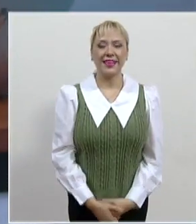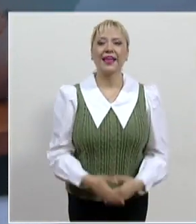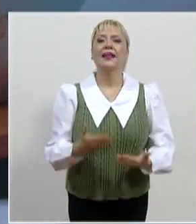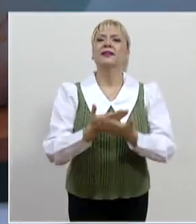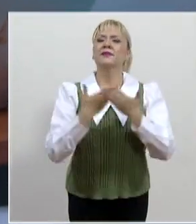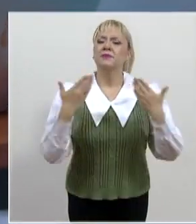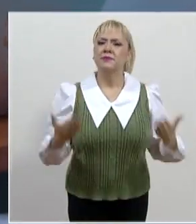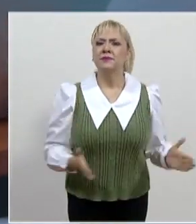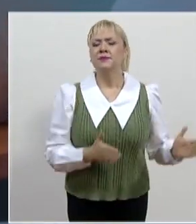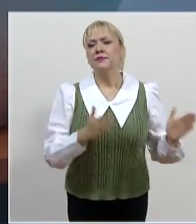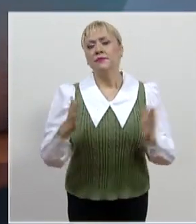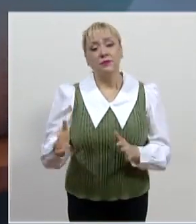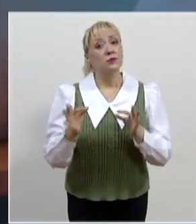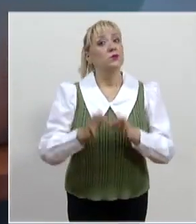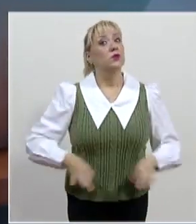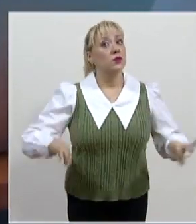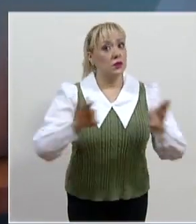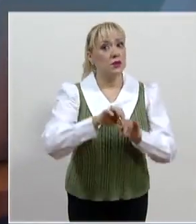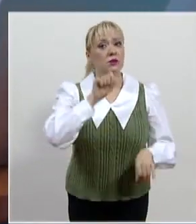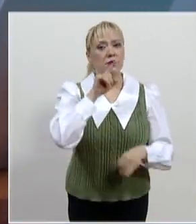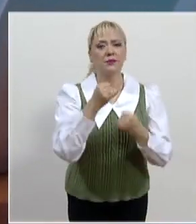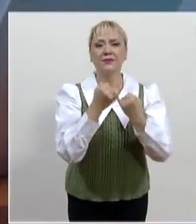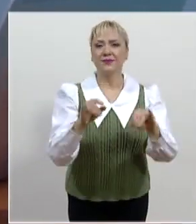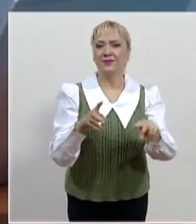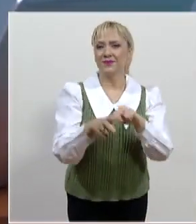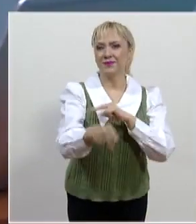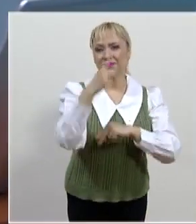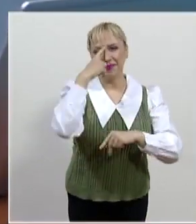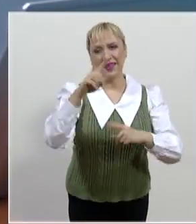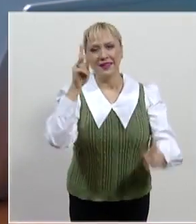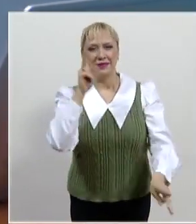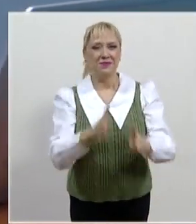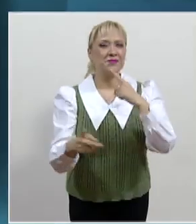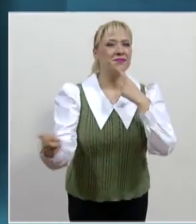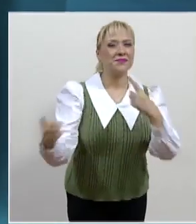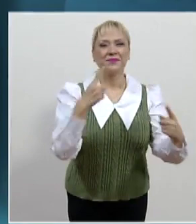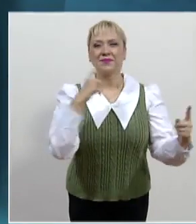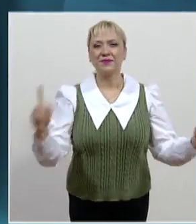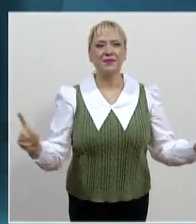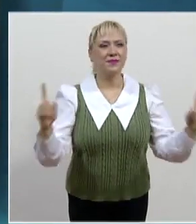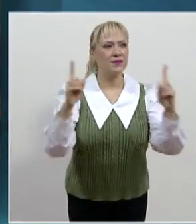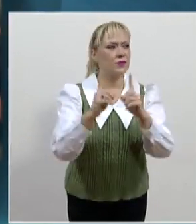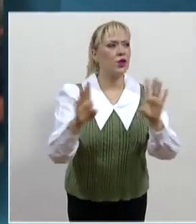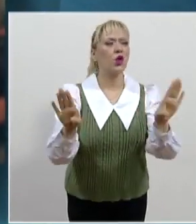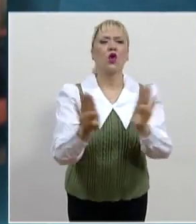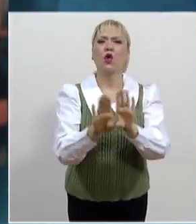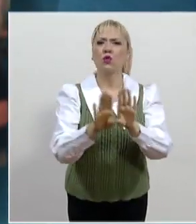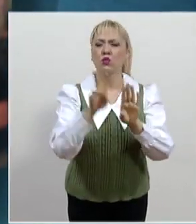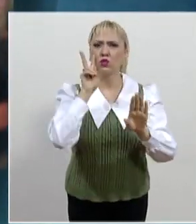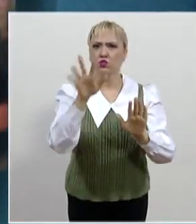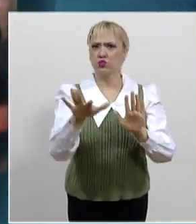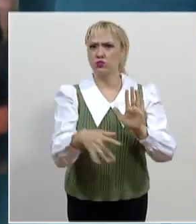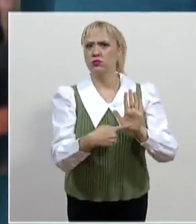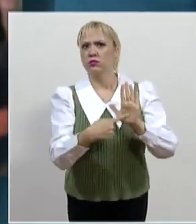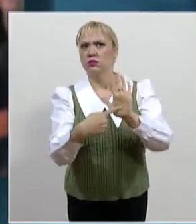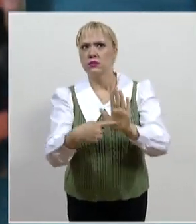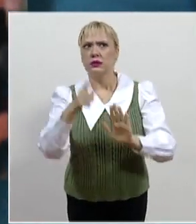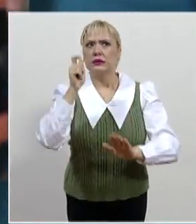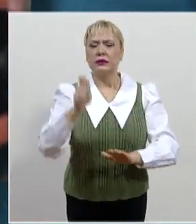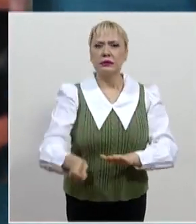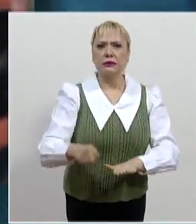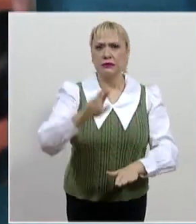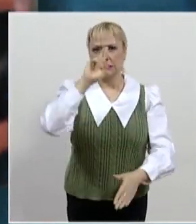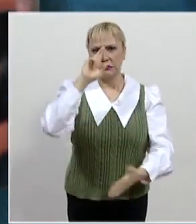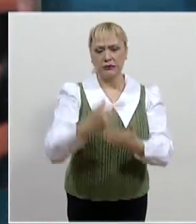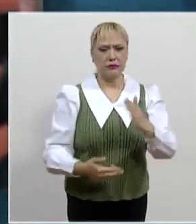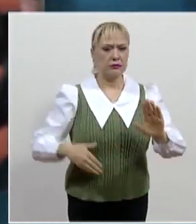Y en más información destacada, al inaugurar los trabajos del conversatorio Cómo se prueba la violencia por razones de género en